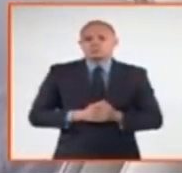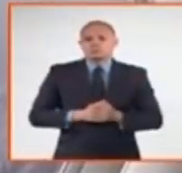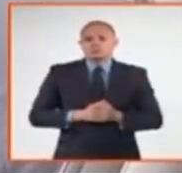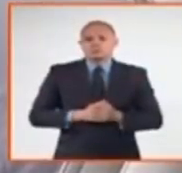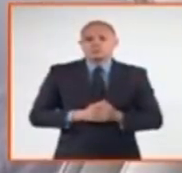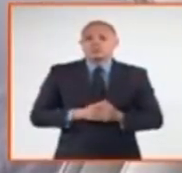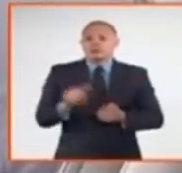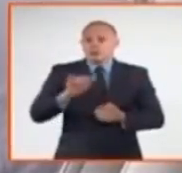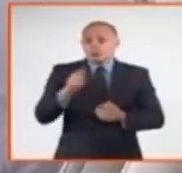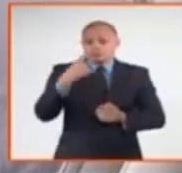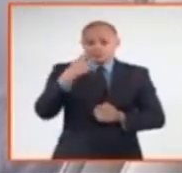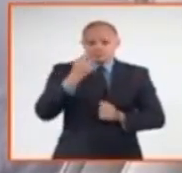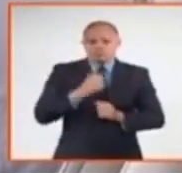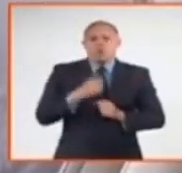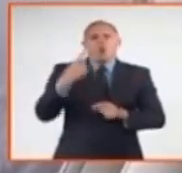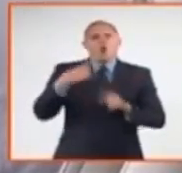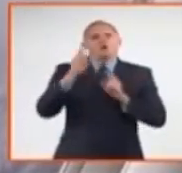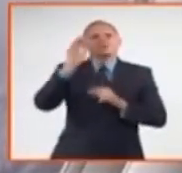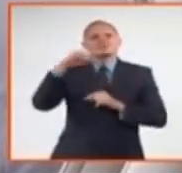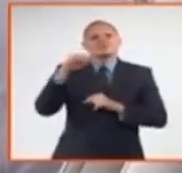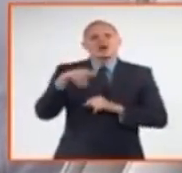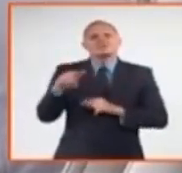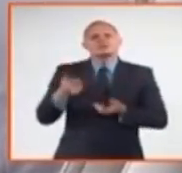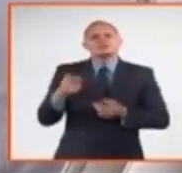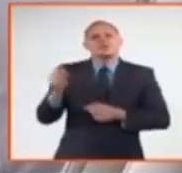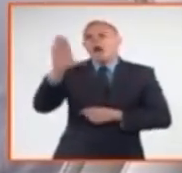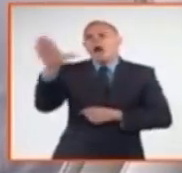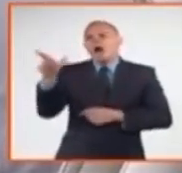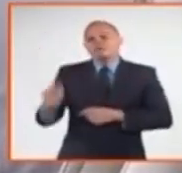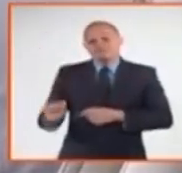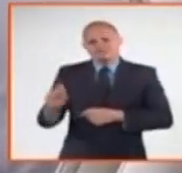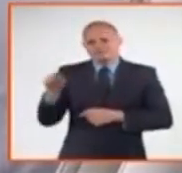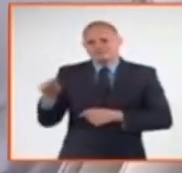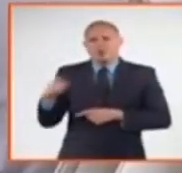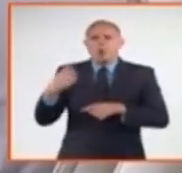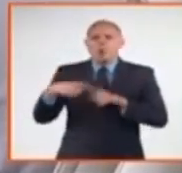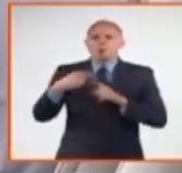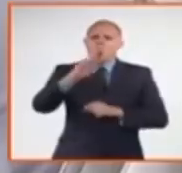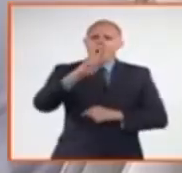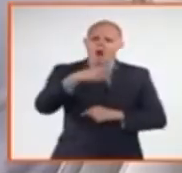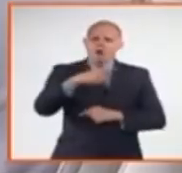algunas cepas como sudáfrica para el científico desaparece